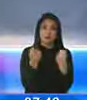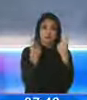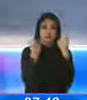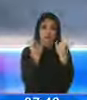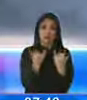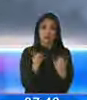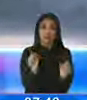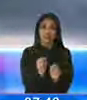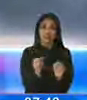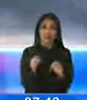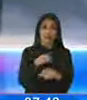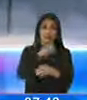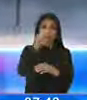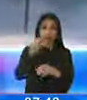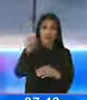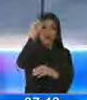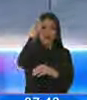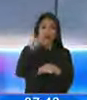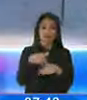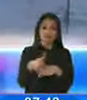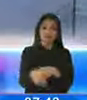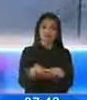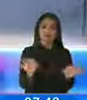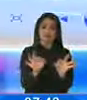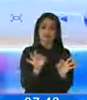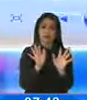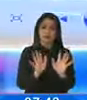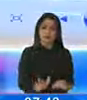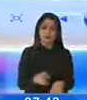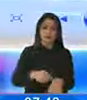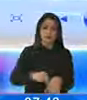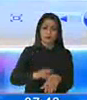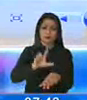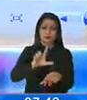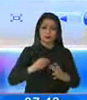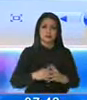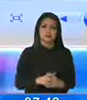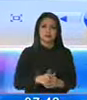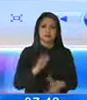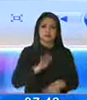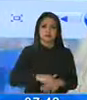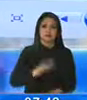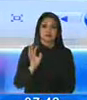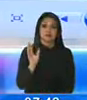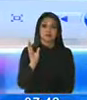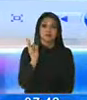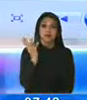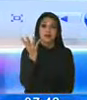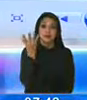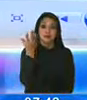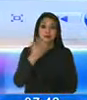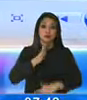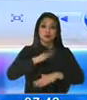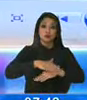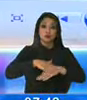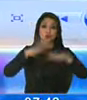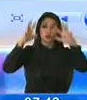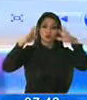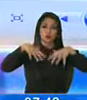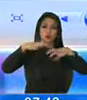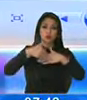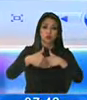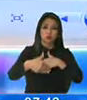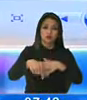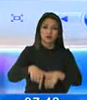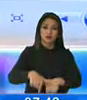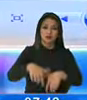frío registrado en la sierra del país en los últimos días. Climatológicamente, el periodo lluvioso, digámoslo así, que se conoce aquí,